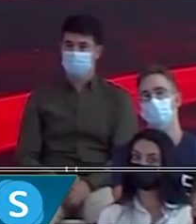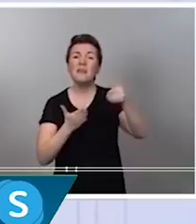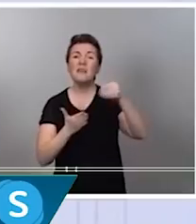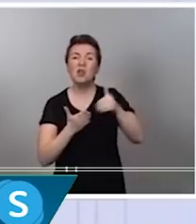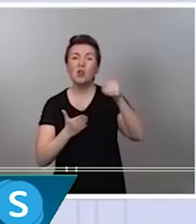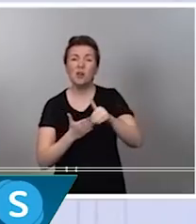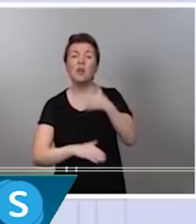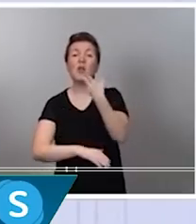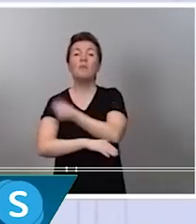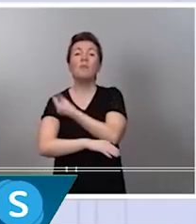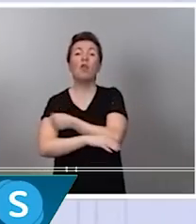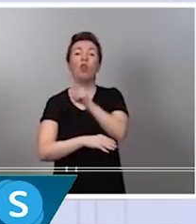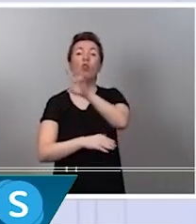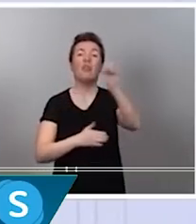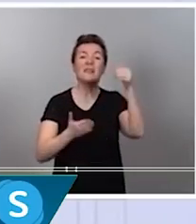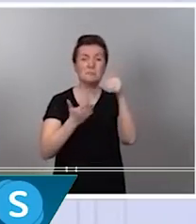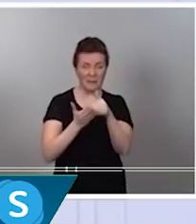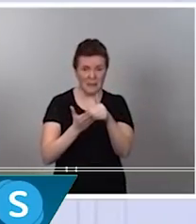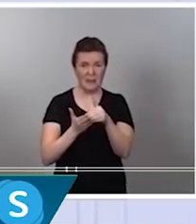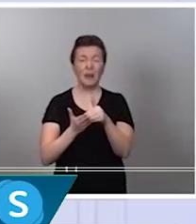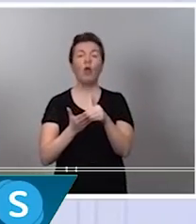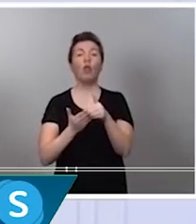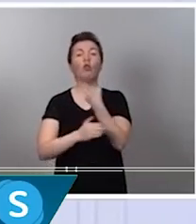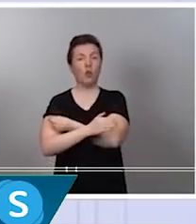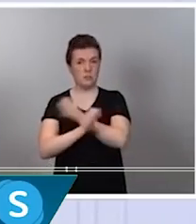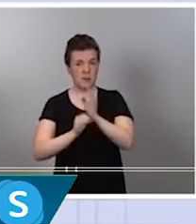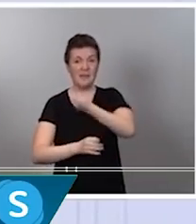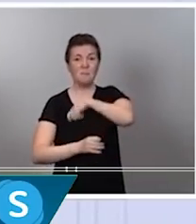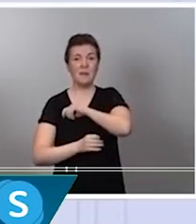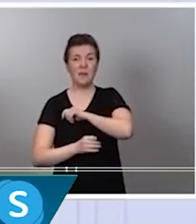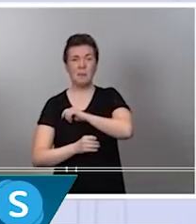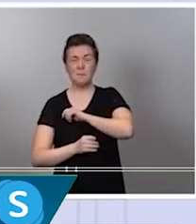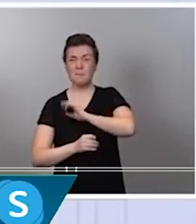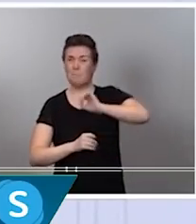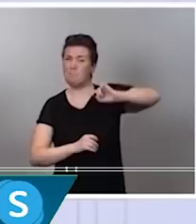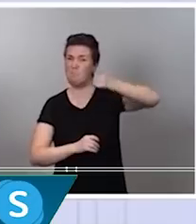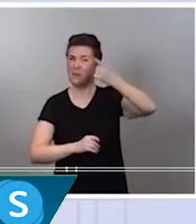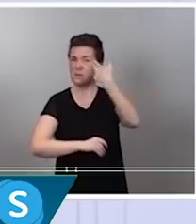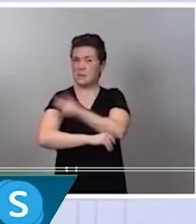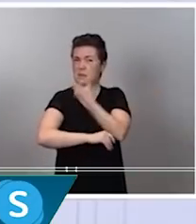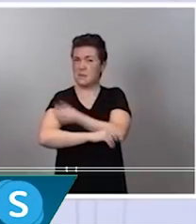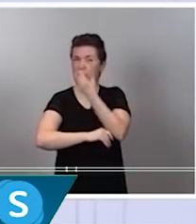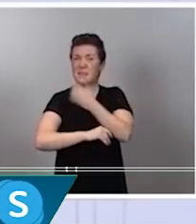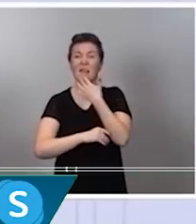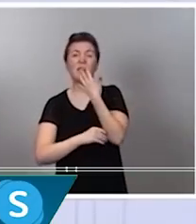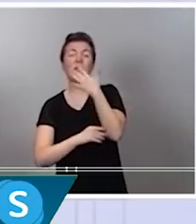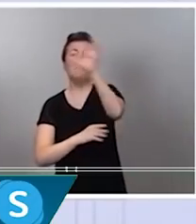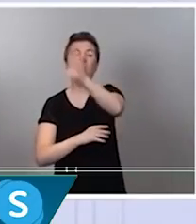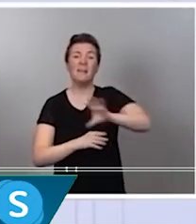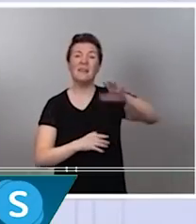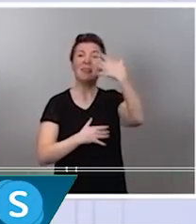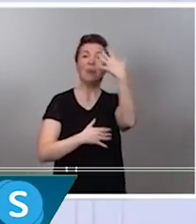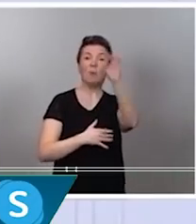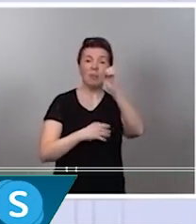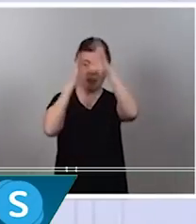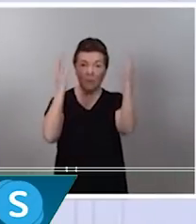sujetos a la a las brutales subidas de la electricidad que se van a producir hasta mayo o quizá más tarde entonces ver por qué el gas está por las